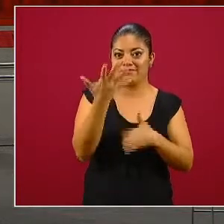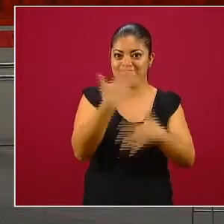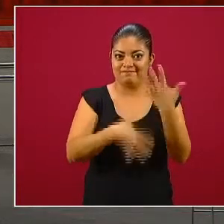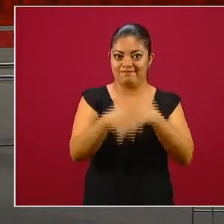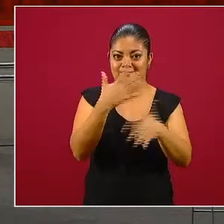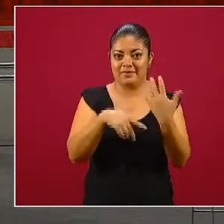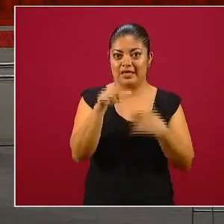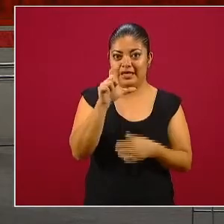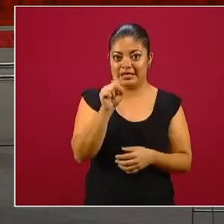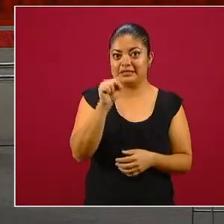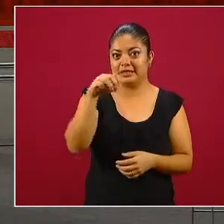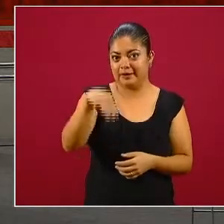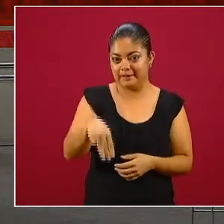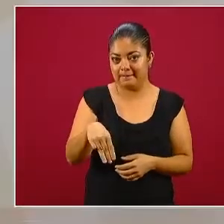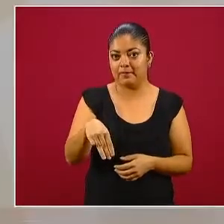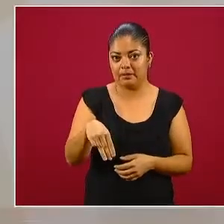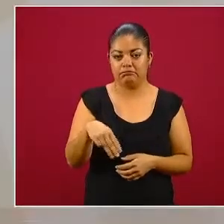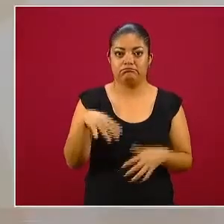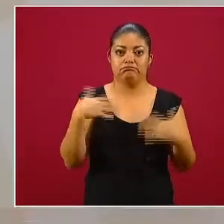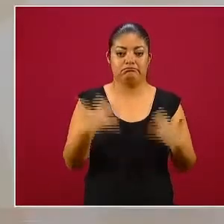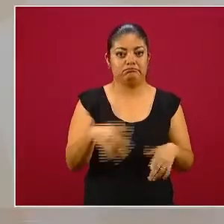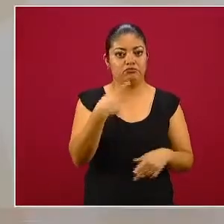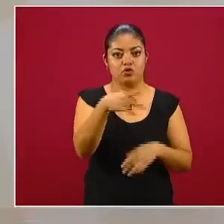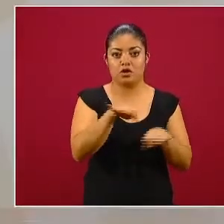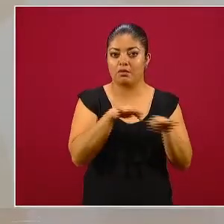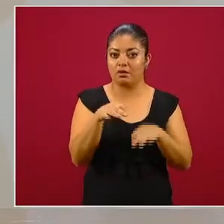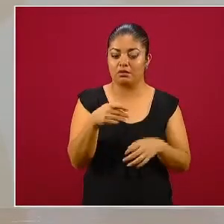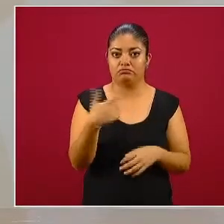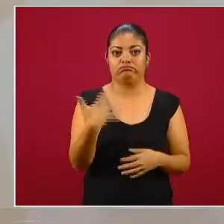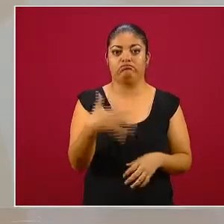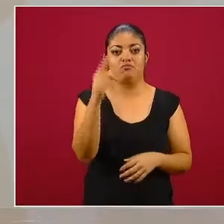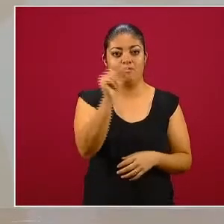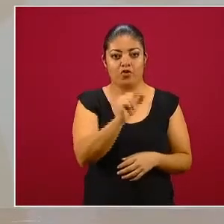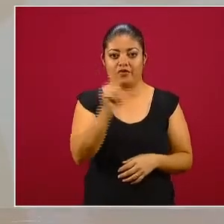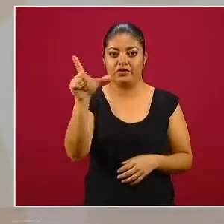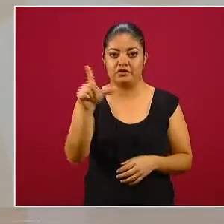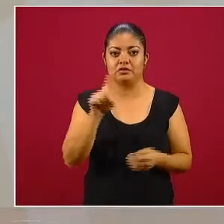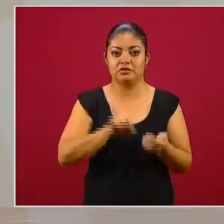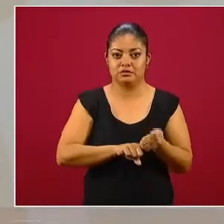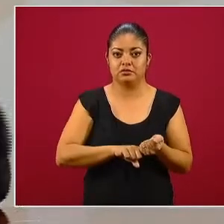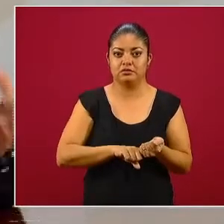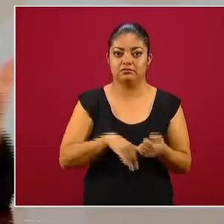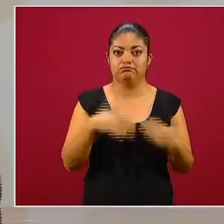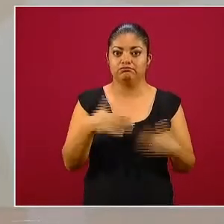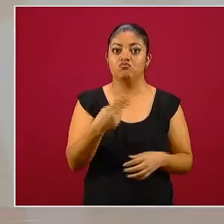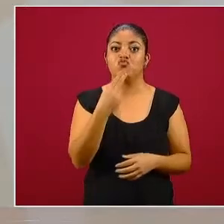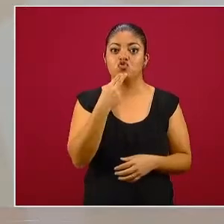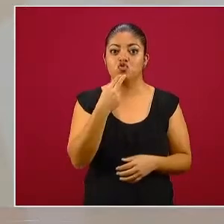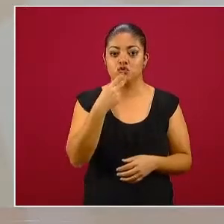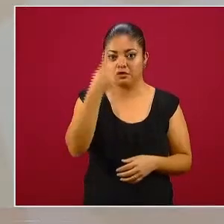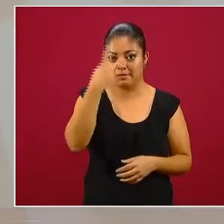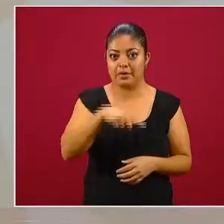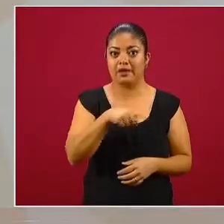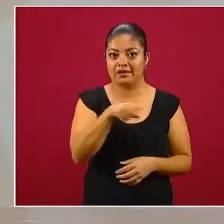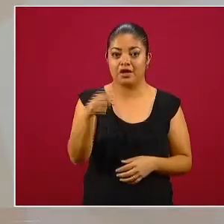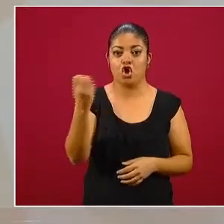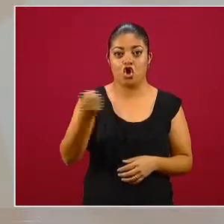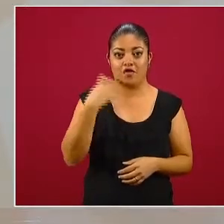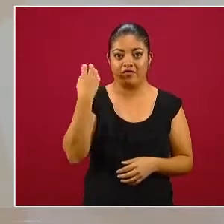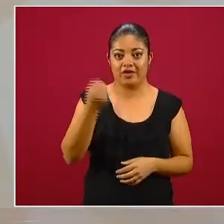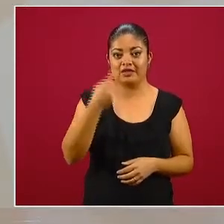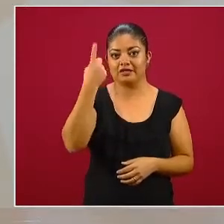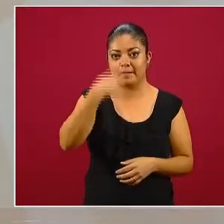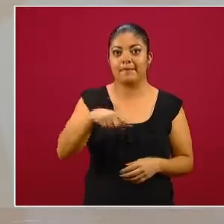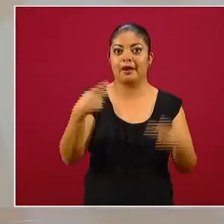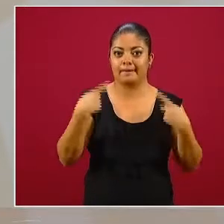mexicanas. Y hacen un trabajo espléndido, sumamente profesional y además extraordinariamente útil para que esta conferencia de prensa llegue